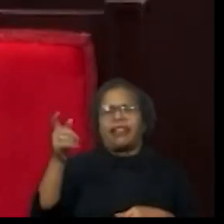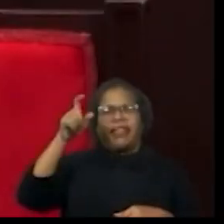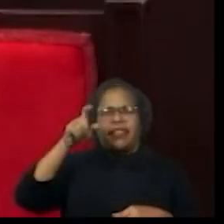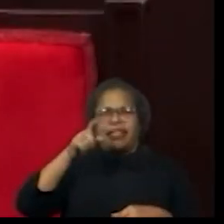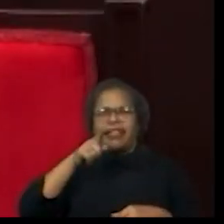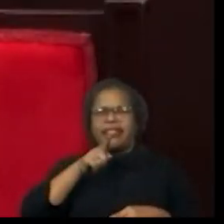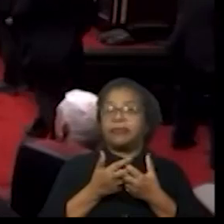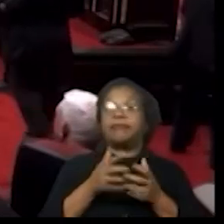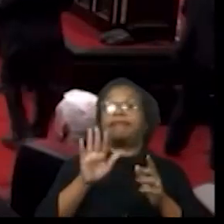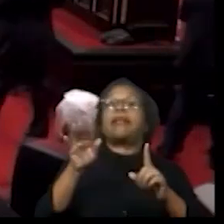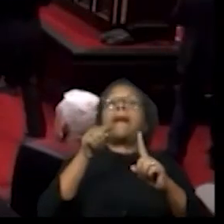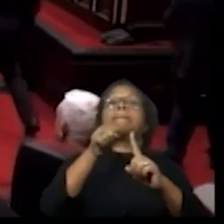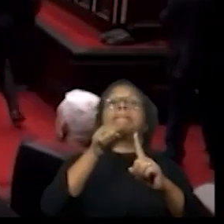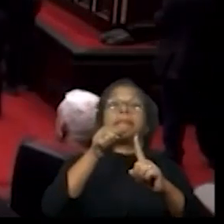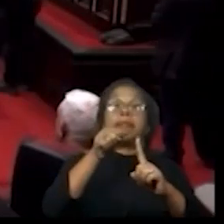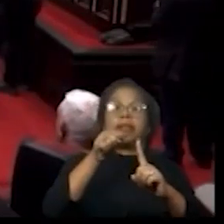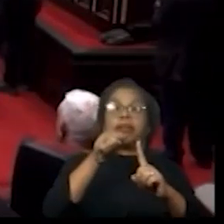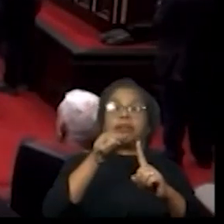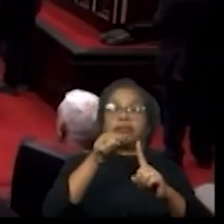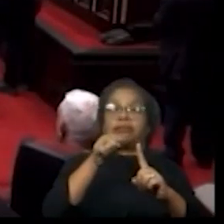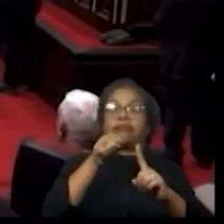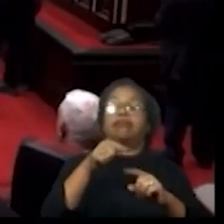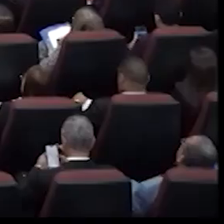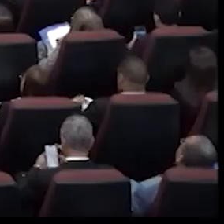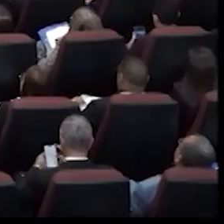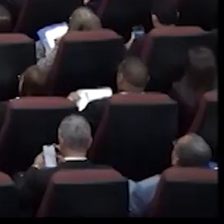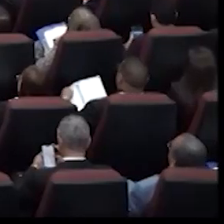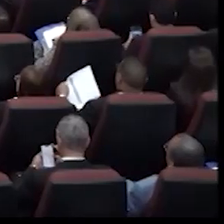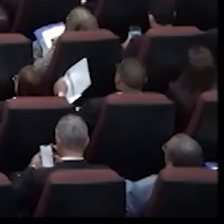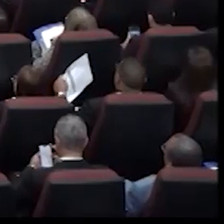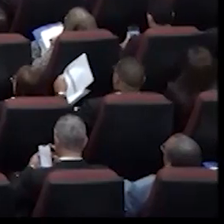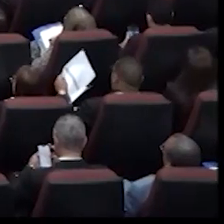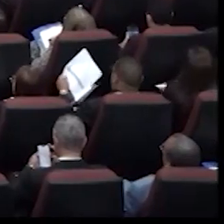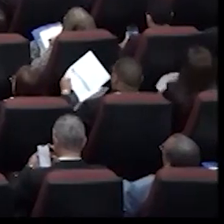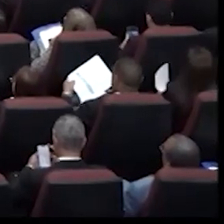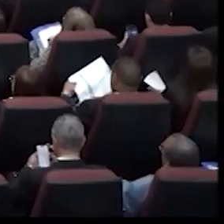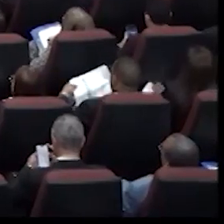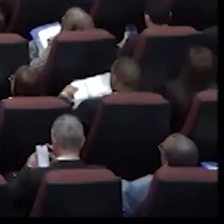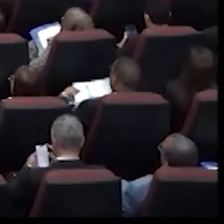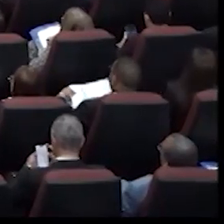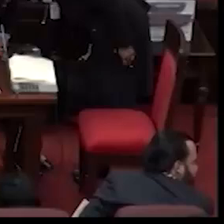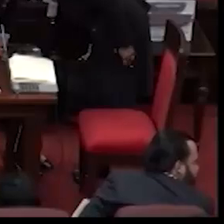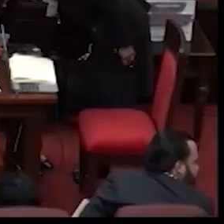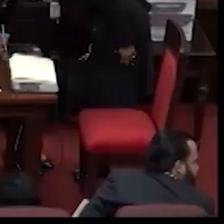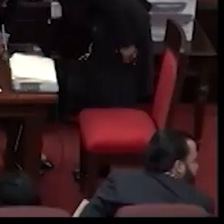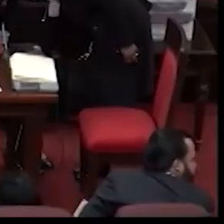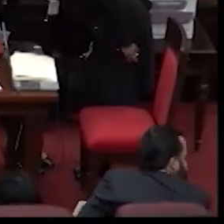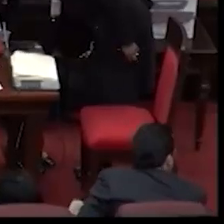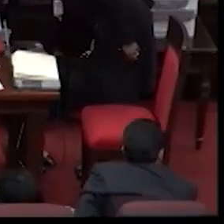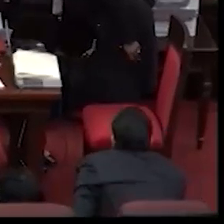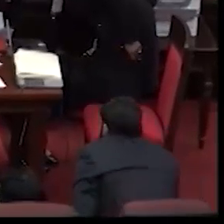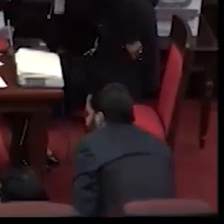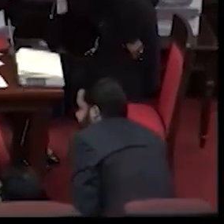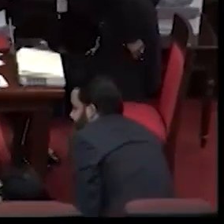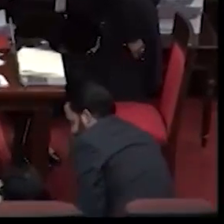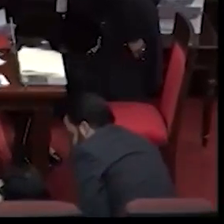aprobó en primera lectura diversas disposiciones transitorias que podrían ser parte de una nueva reforma a la Carta Magna dentro de